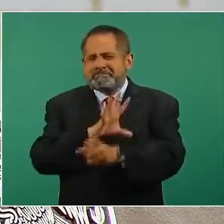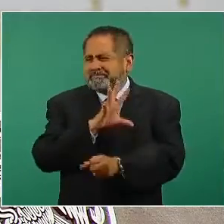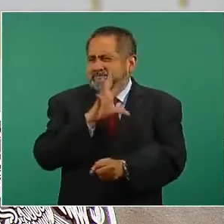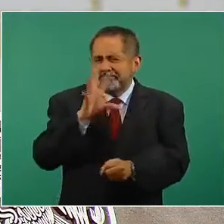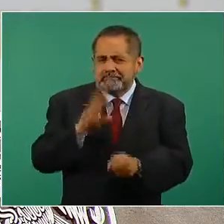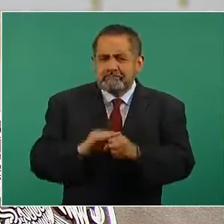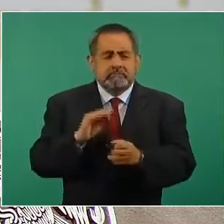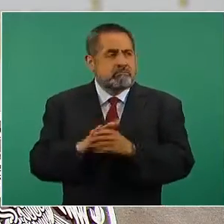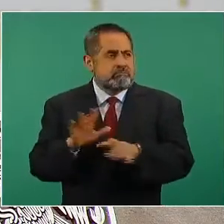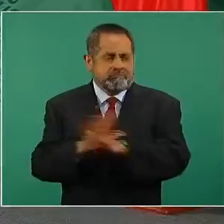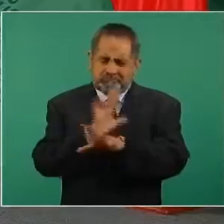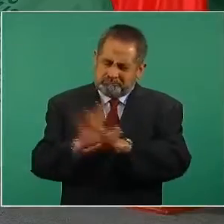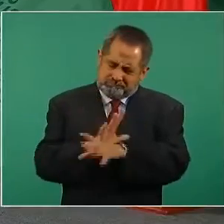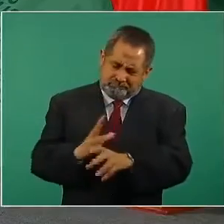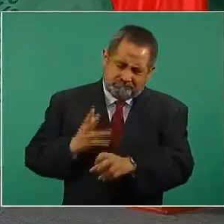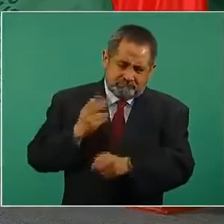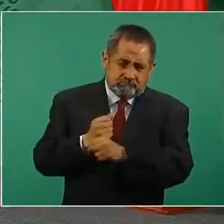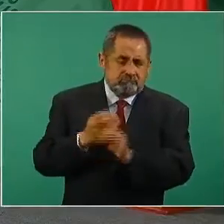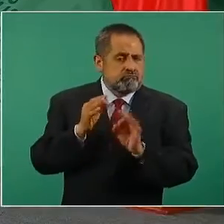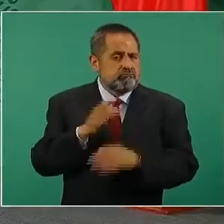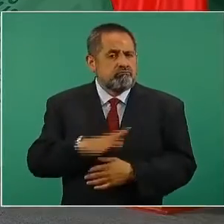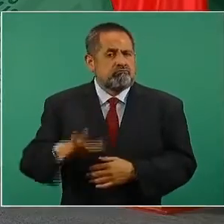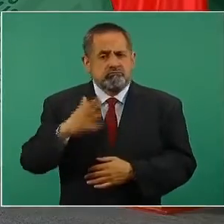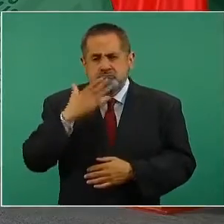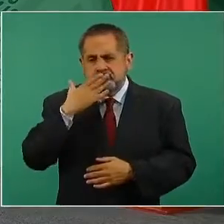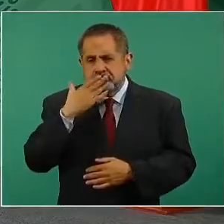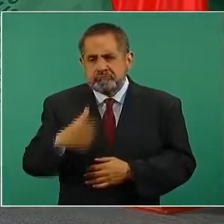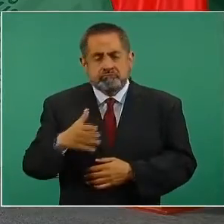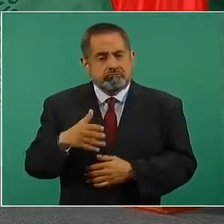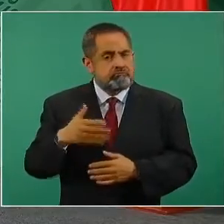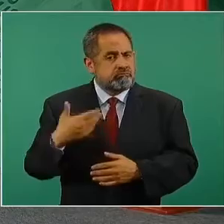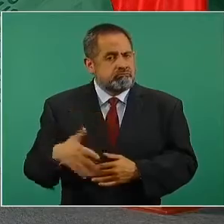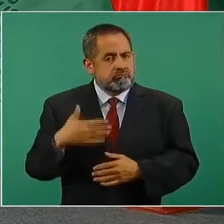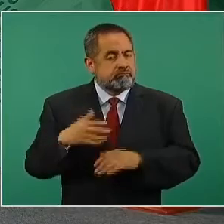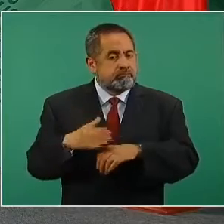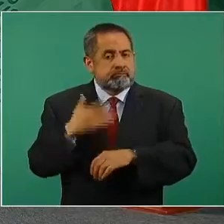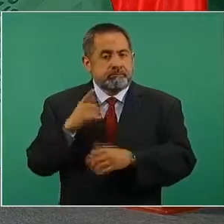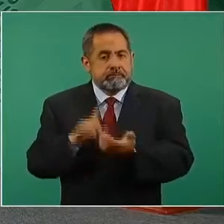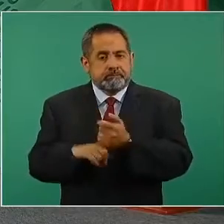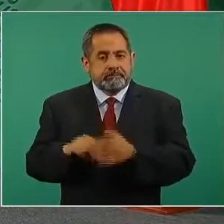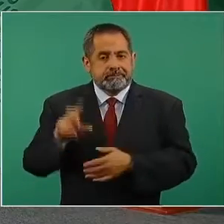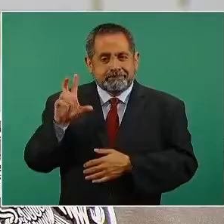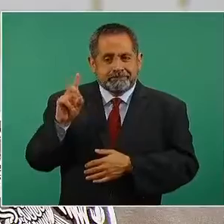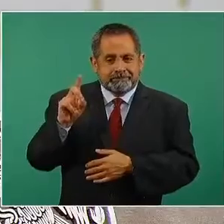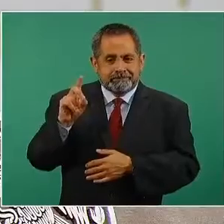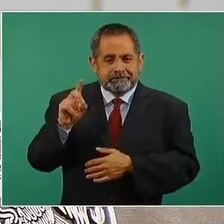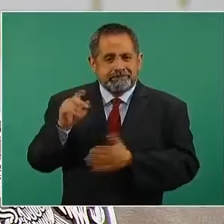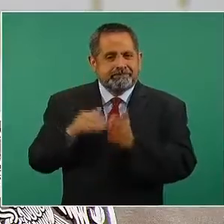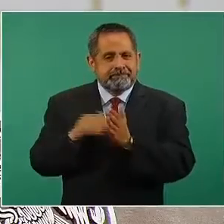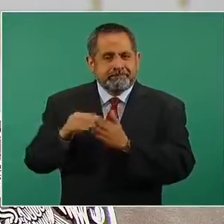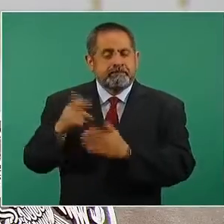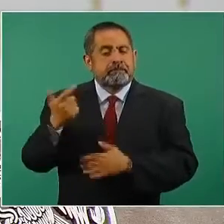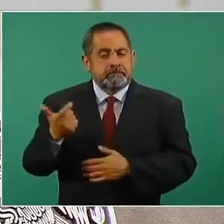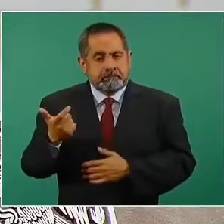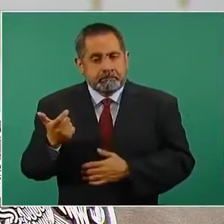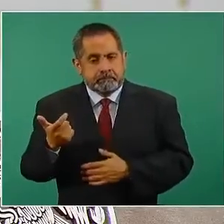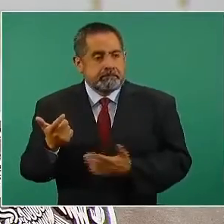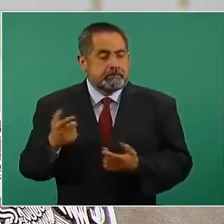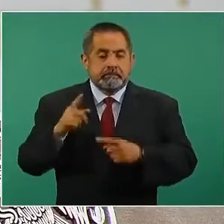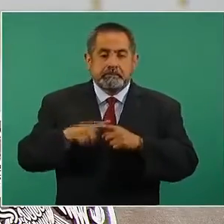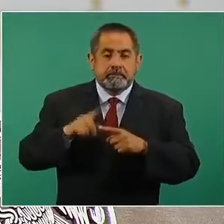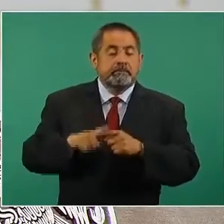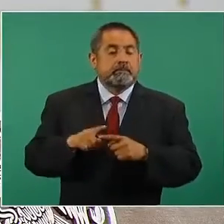este sistema de manera extraordinaria, un trabajo impecable por 30 millones de pesos que